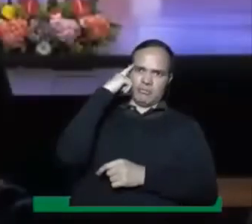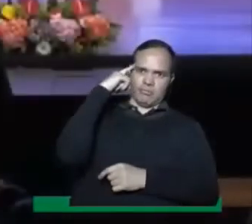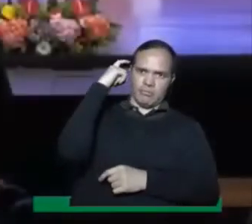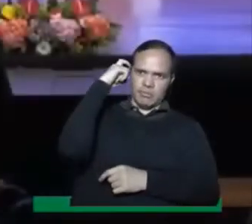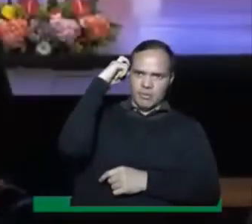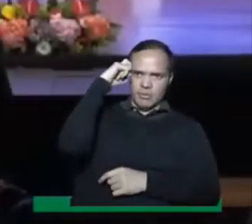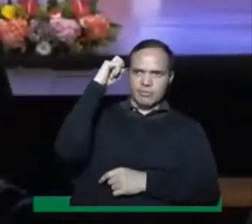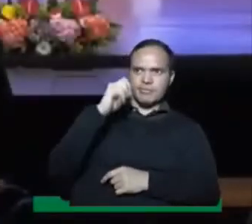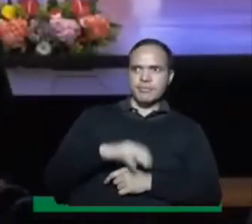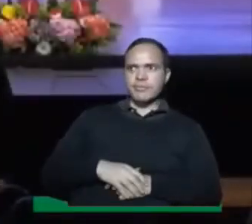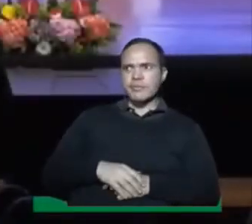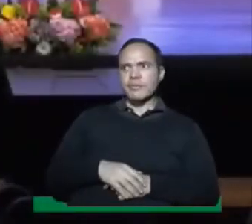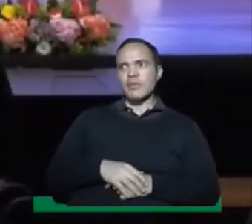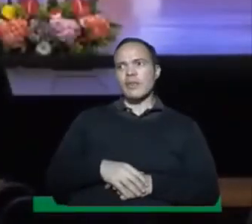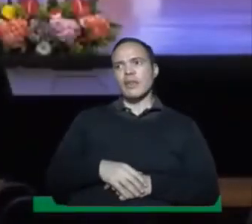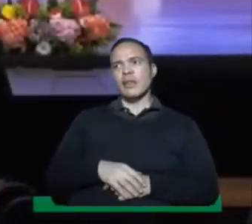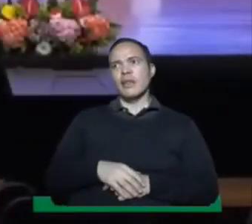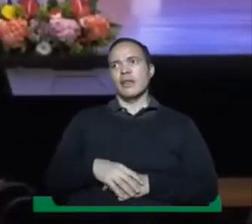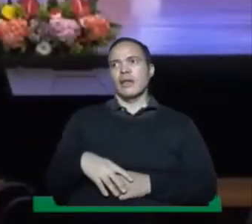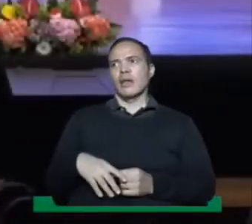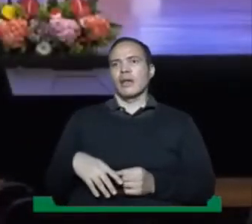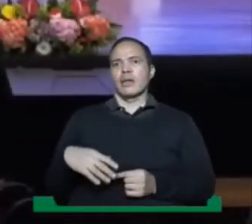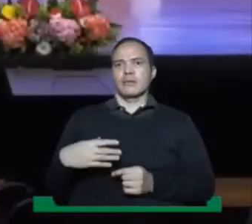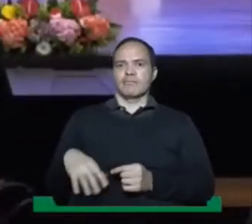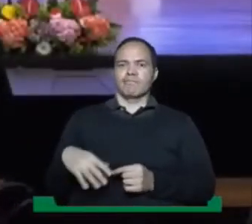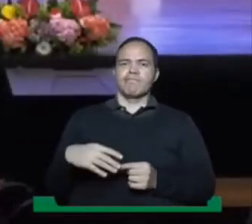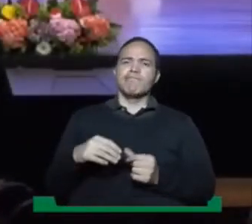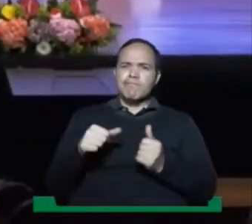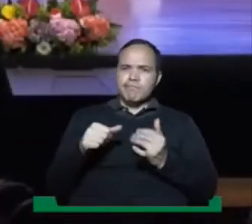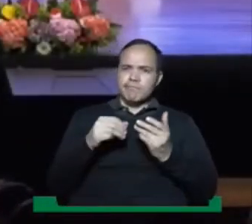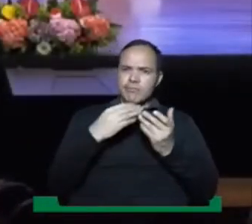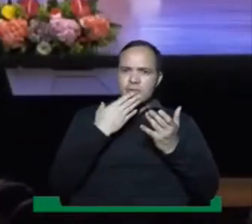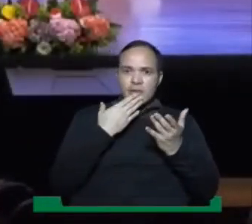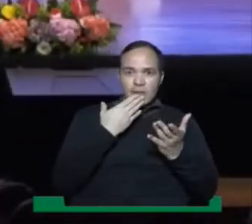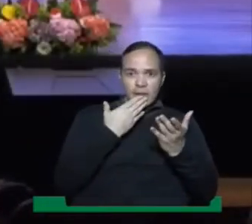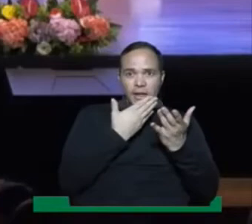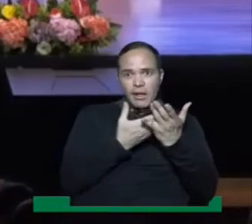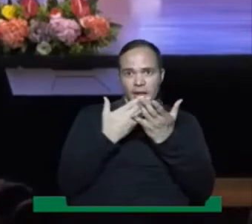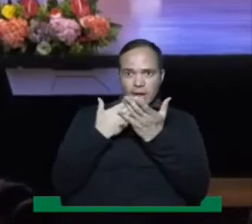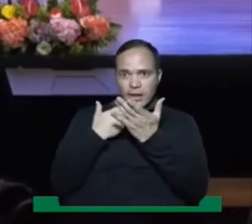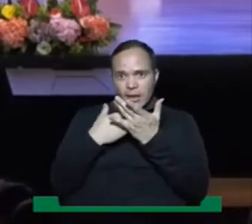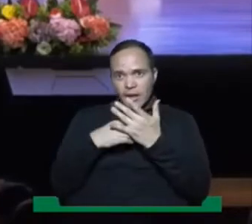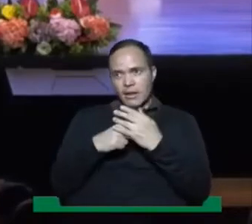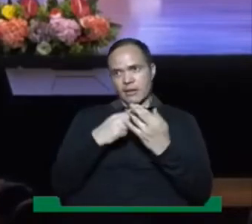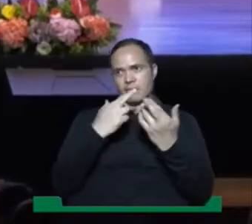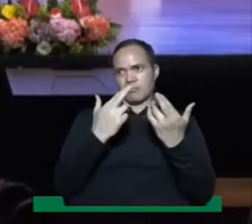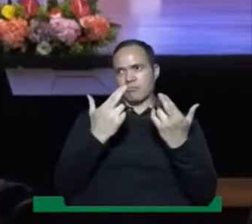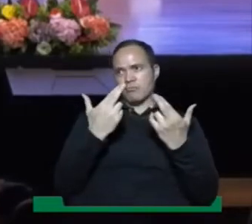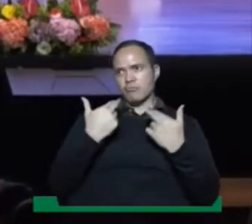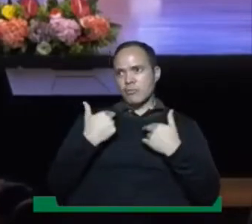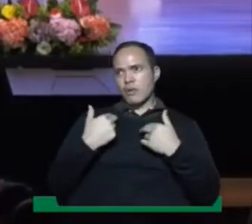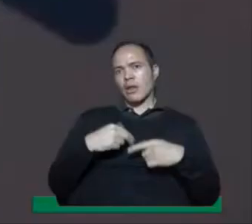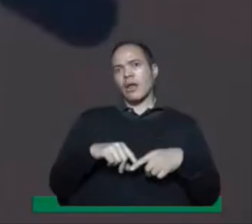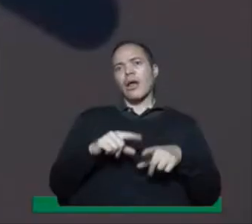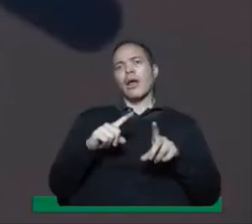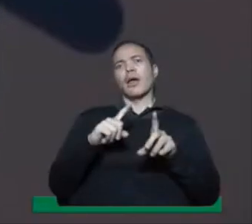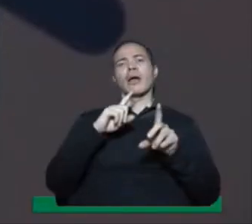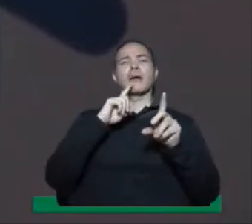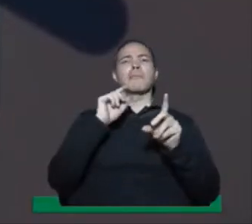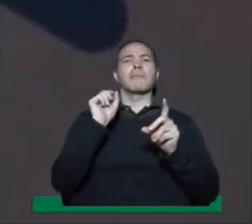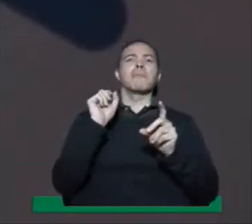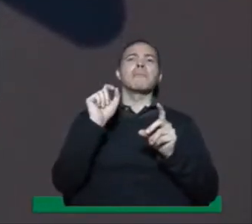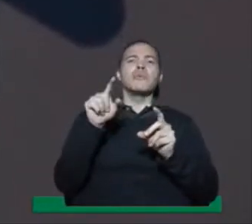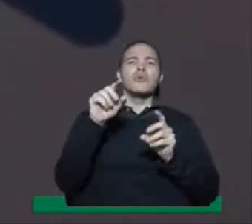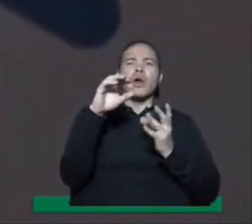bueno muchas gracias con estos retos yo les quería preguntar a ustedes cuál creen que debe ser el papel del sector